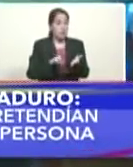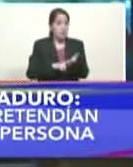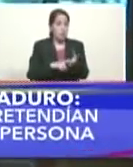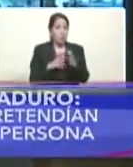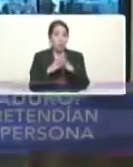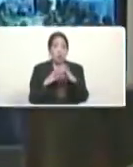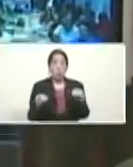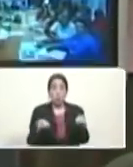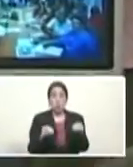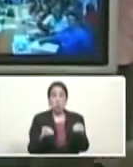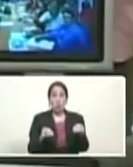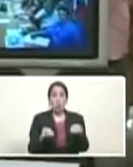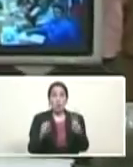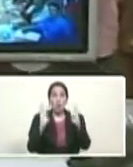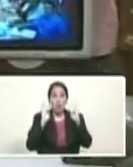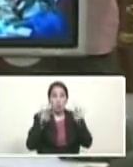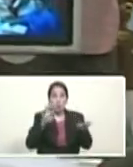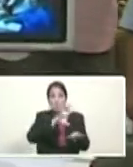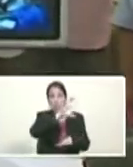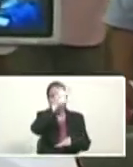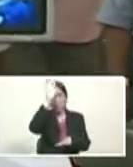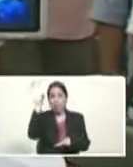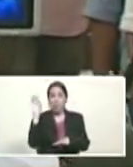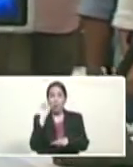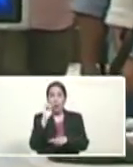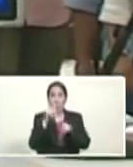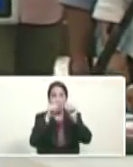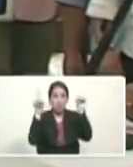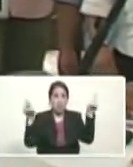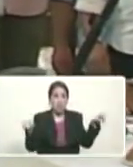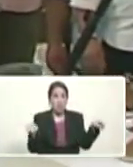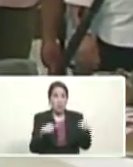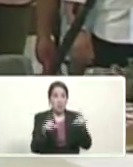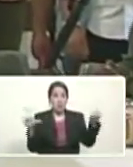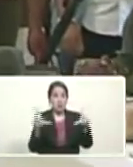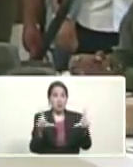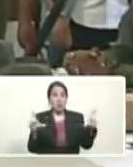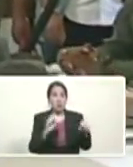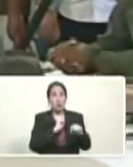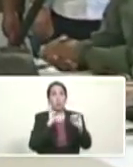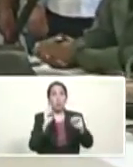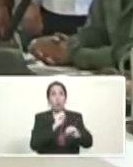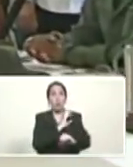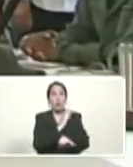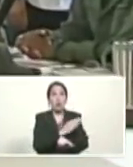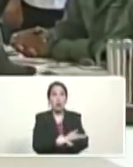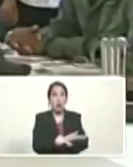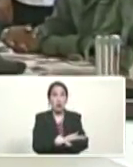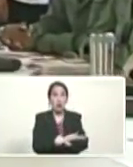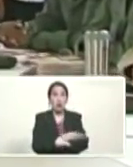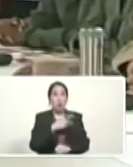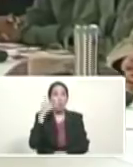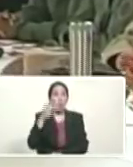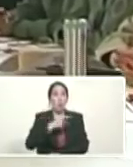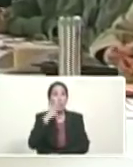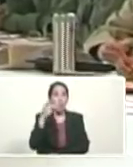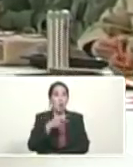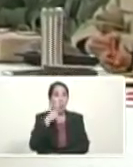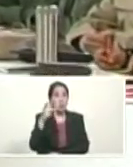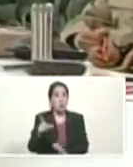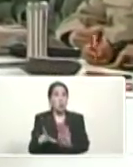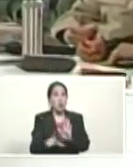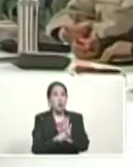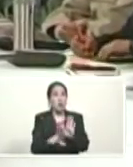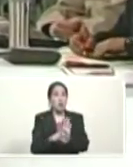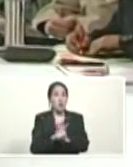aquí en estas pantallas ustedes ven el poder político legítimo y el poder